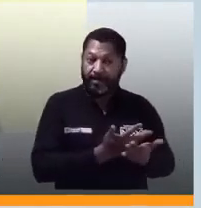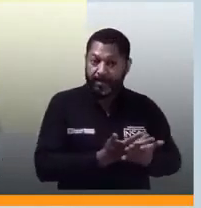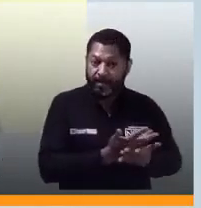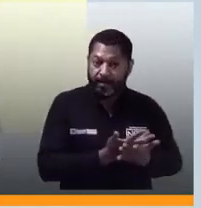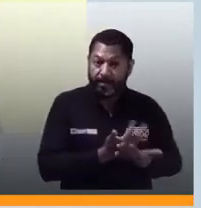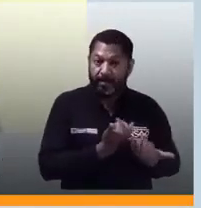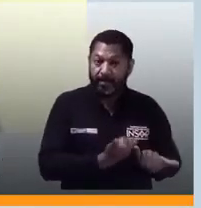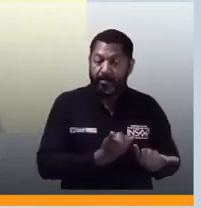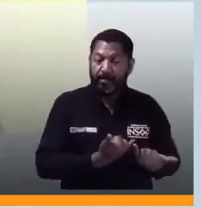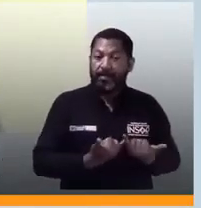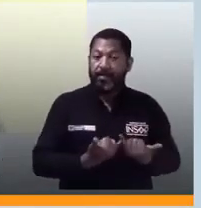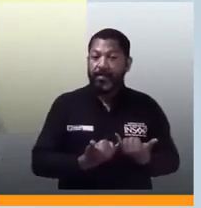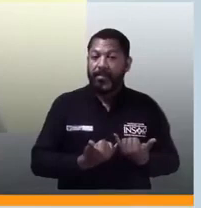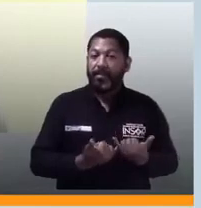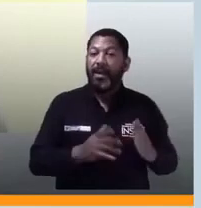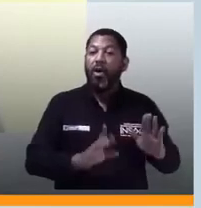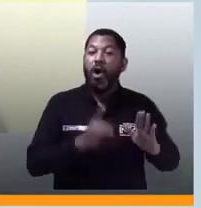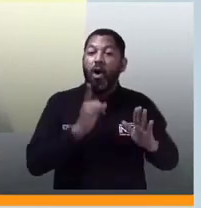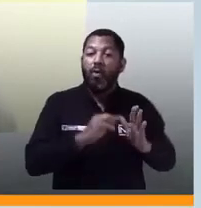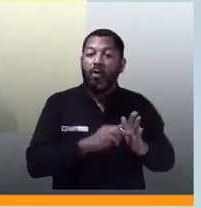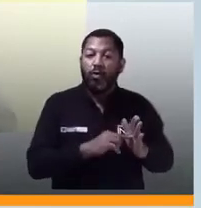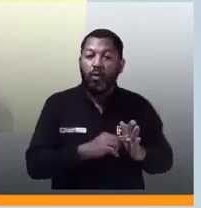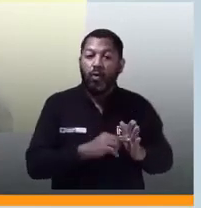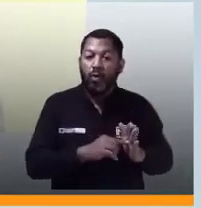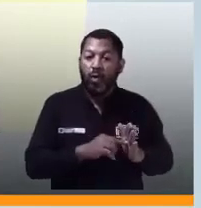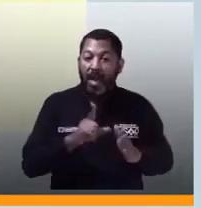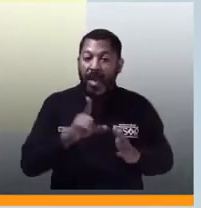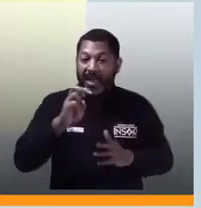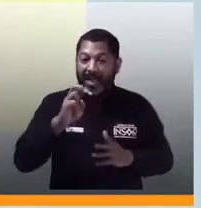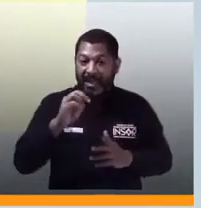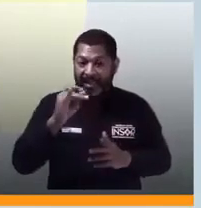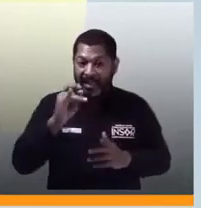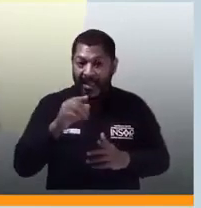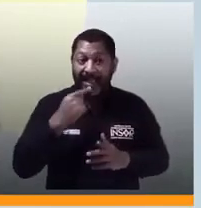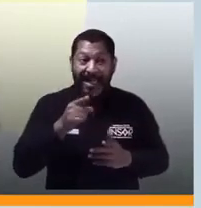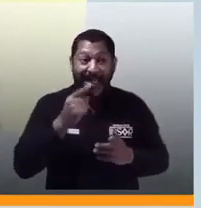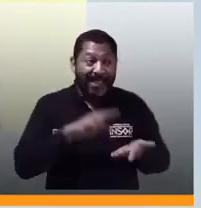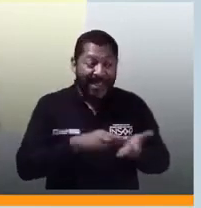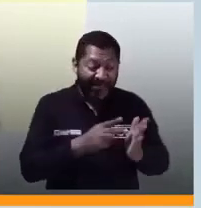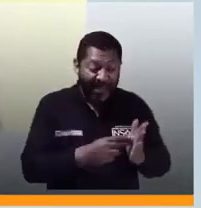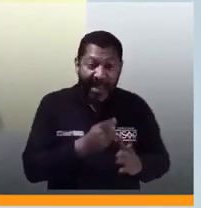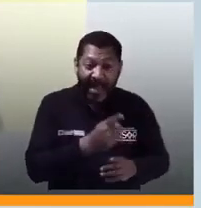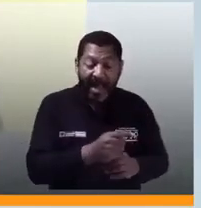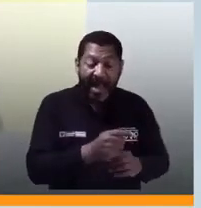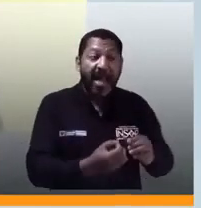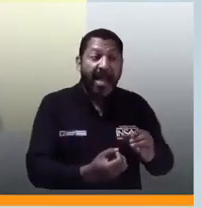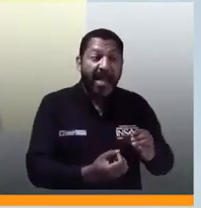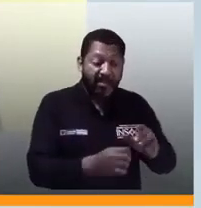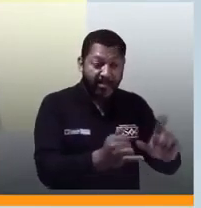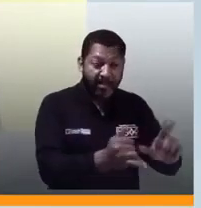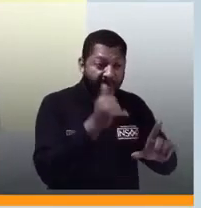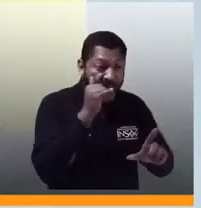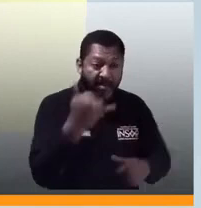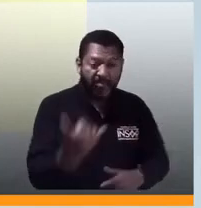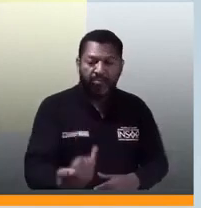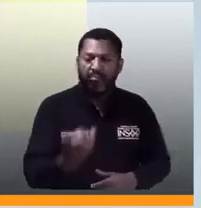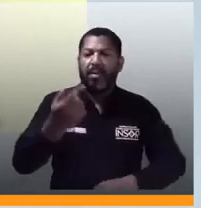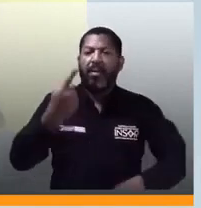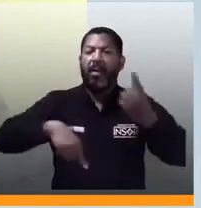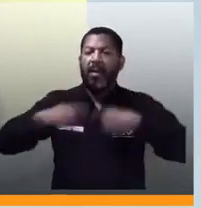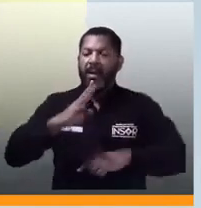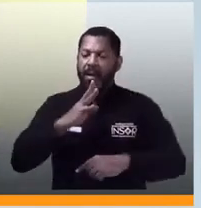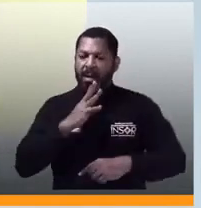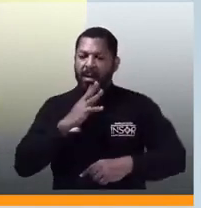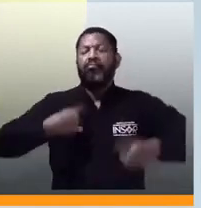mucho la parte de las licencias, como vamos a producir videos, entonces esos videos tienen que